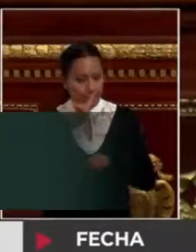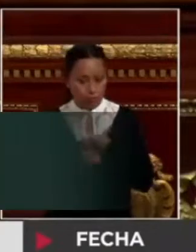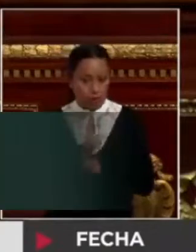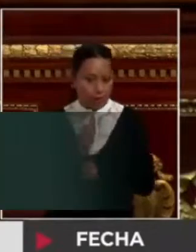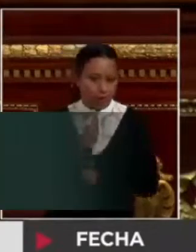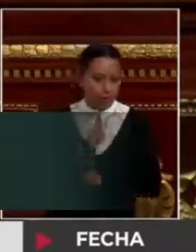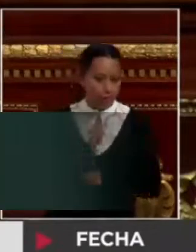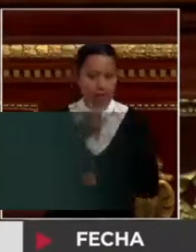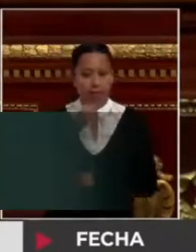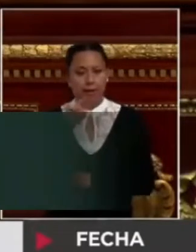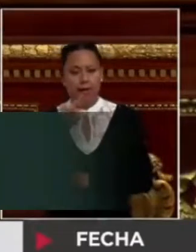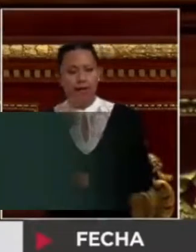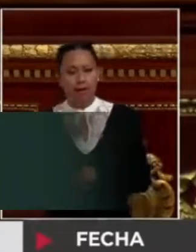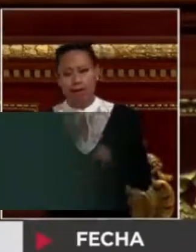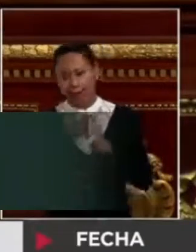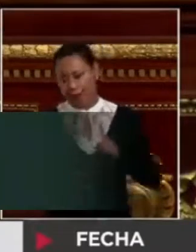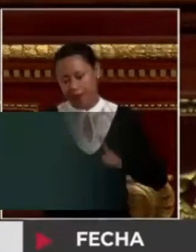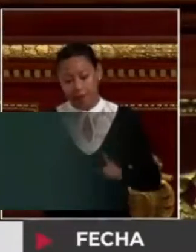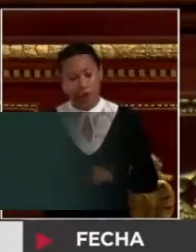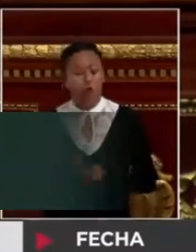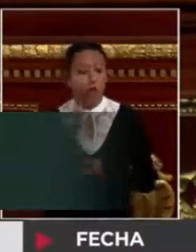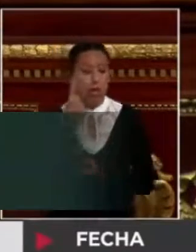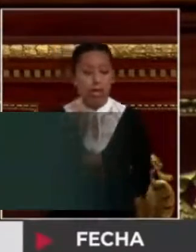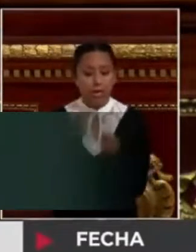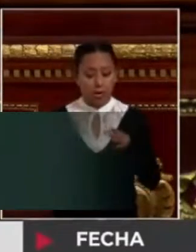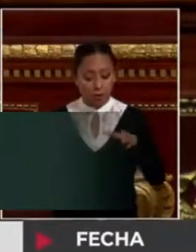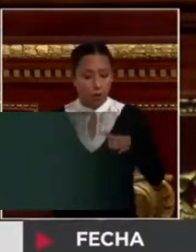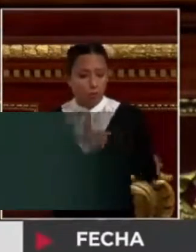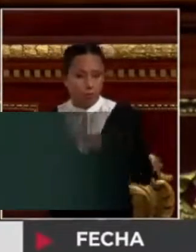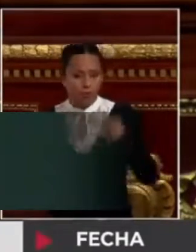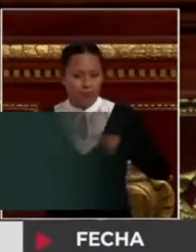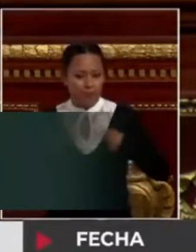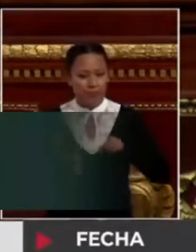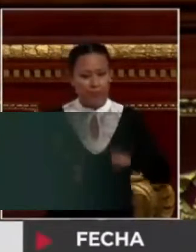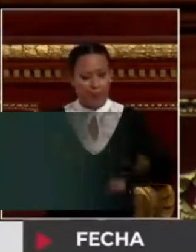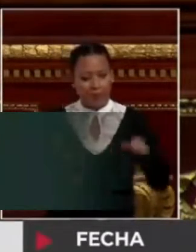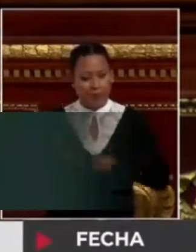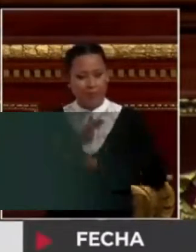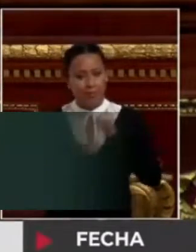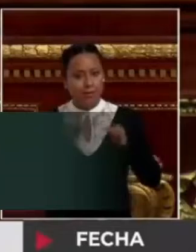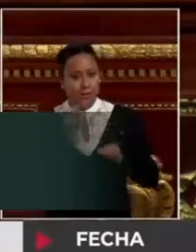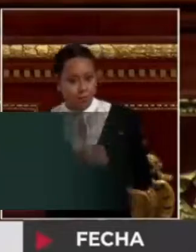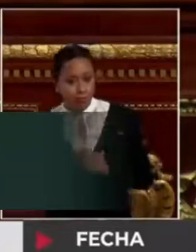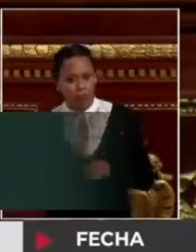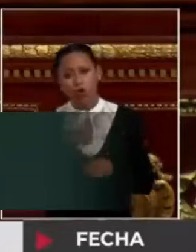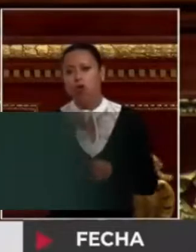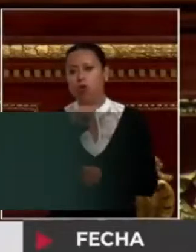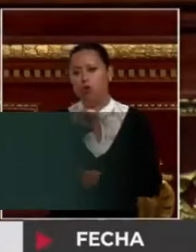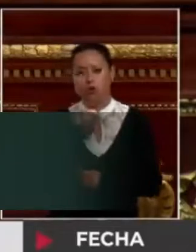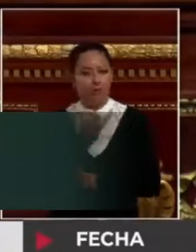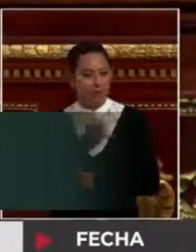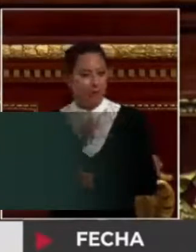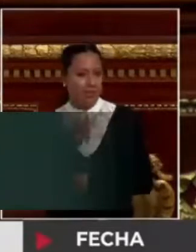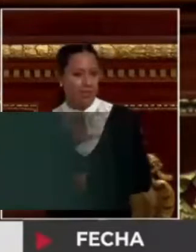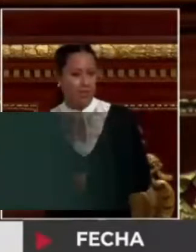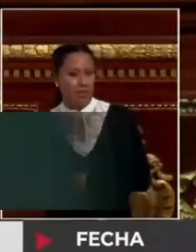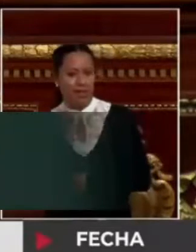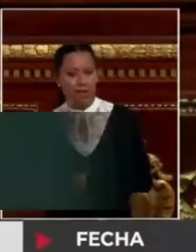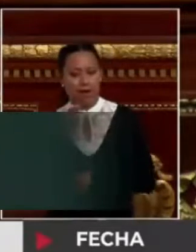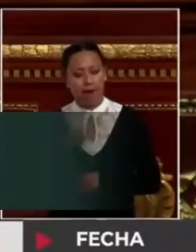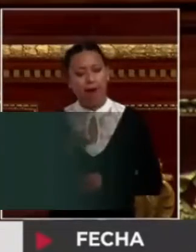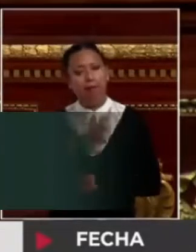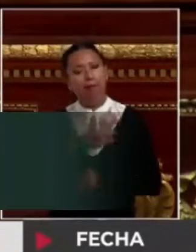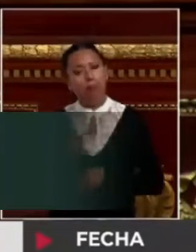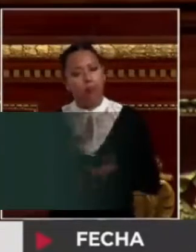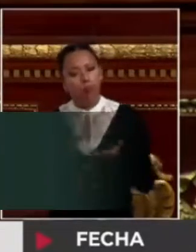Educación, Ciencia, Tecnología e Innovación, ambas de la Ciudad de México, para que se capacite al personal directivo, administrativo y docente que atiende